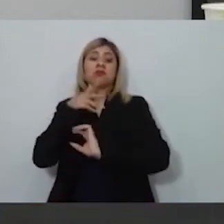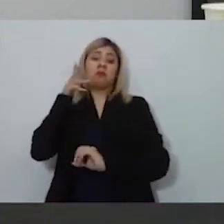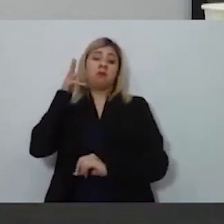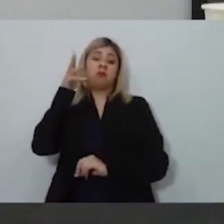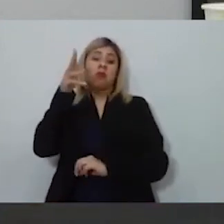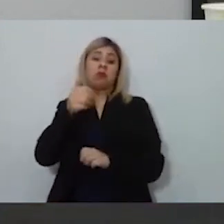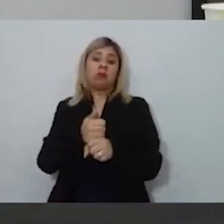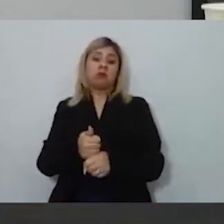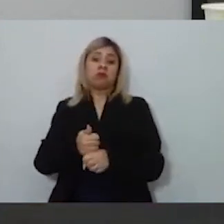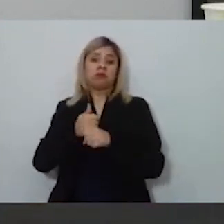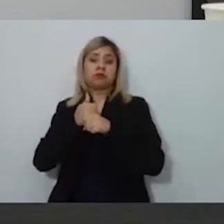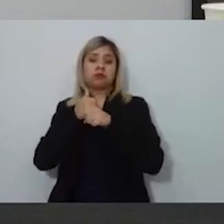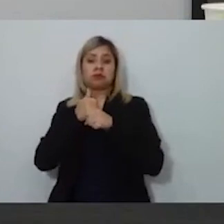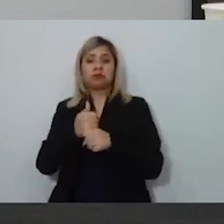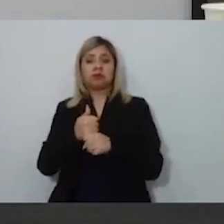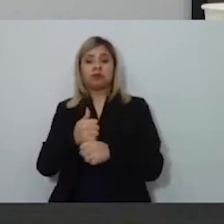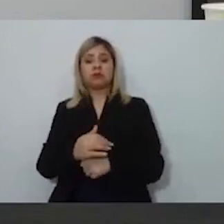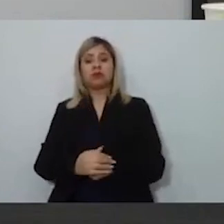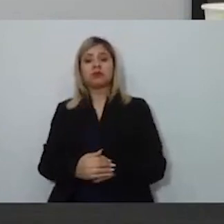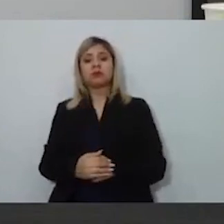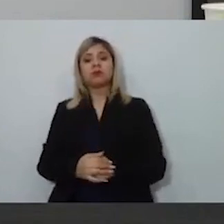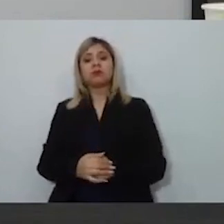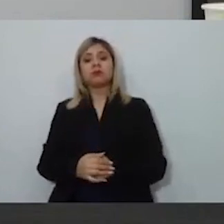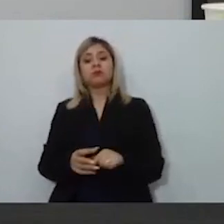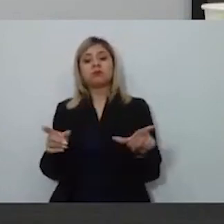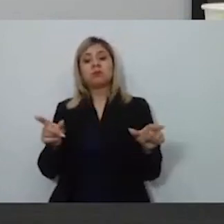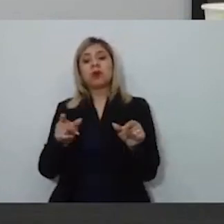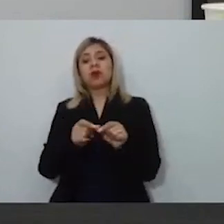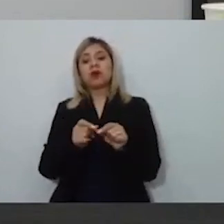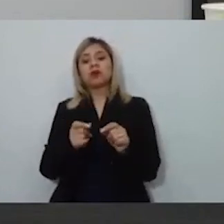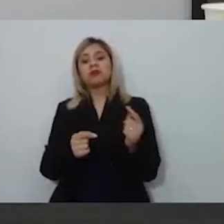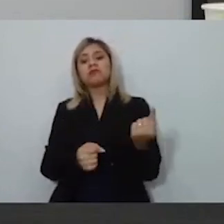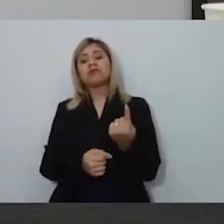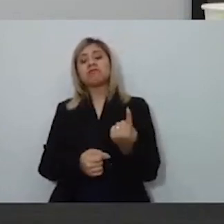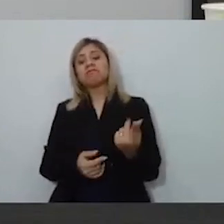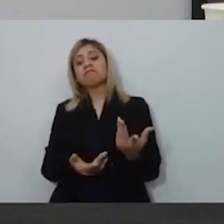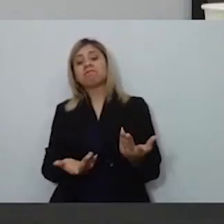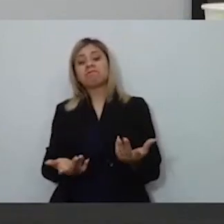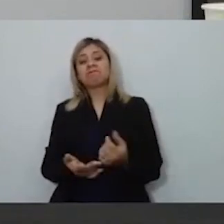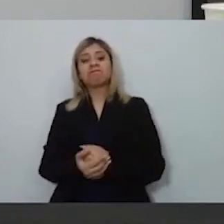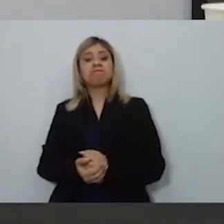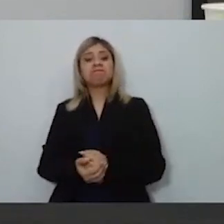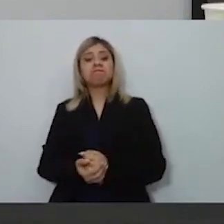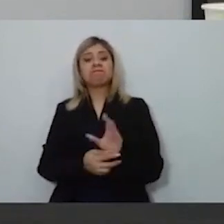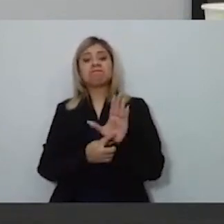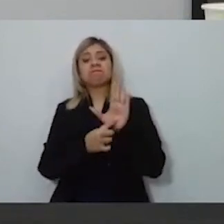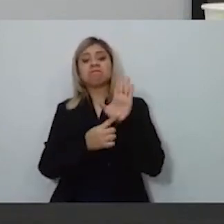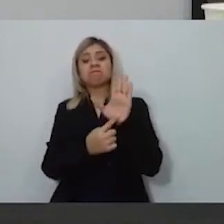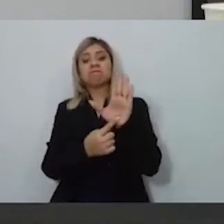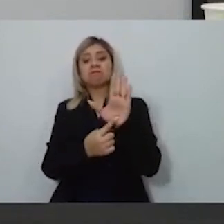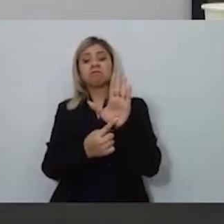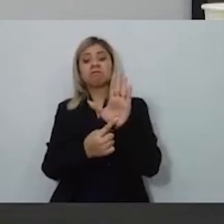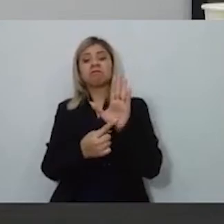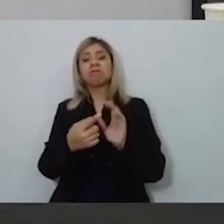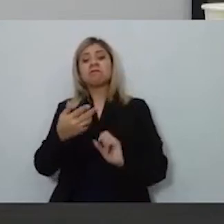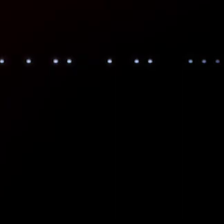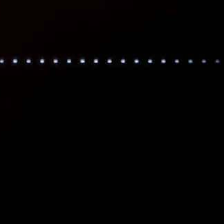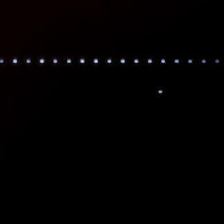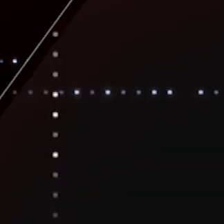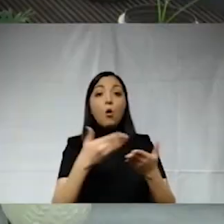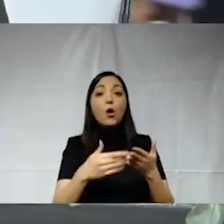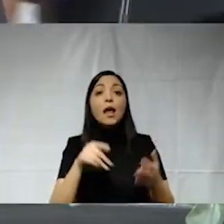cumplirse atropellan majadera y responsable de quienes la